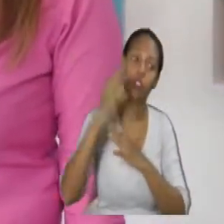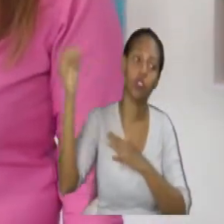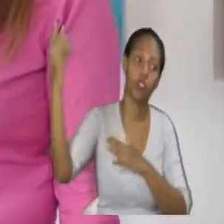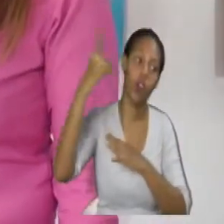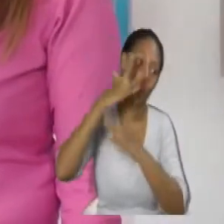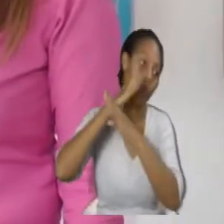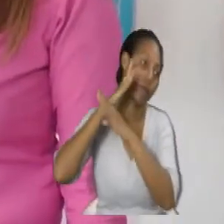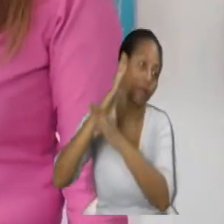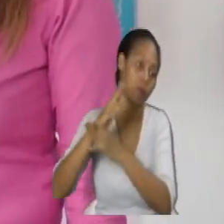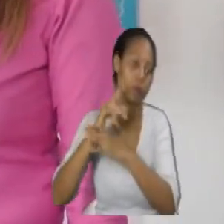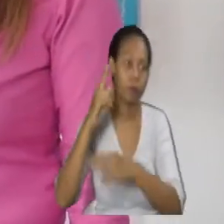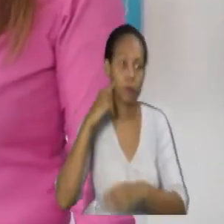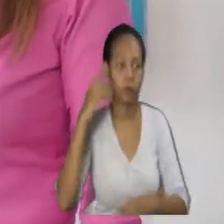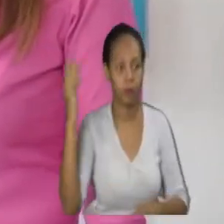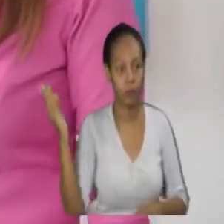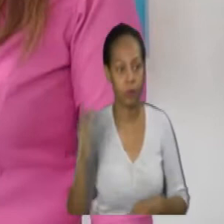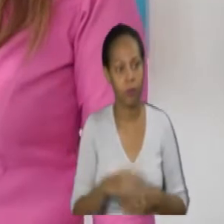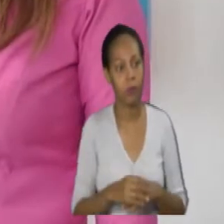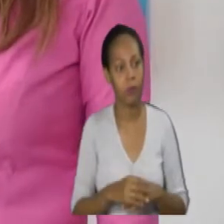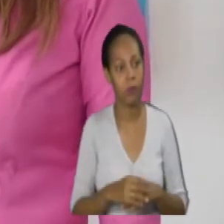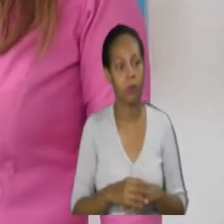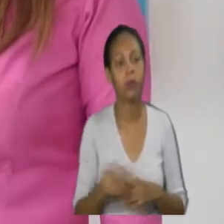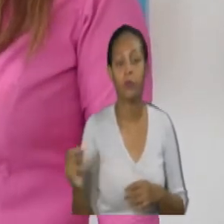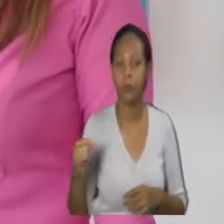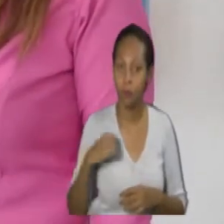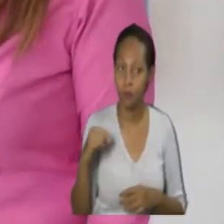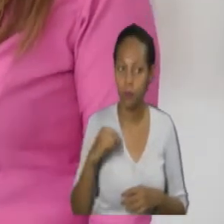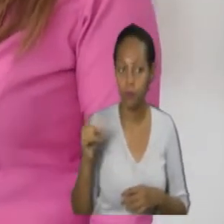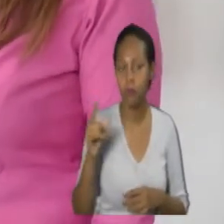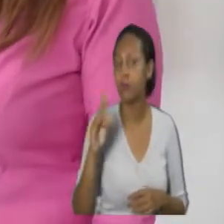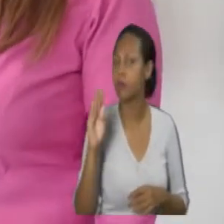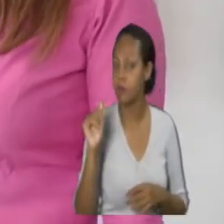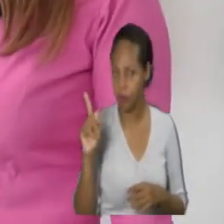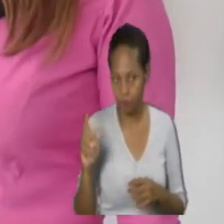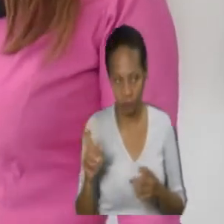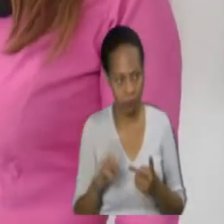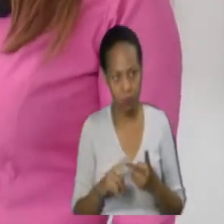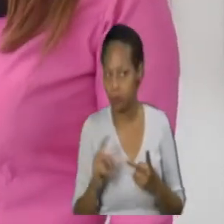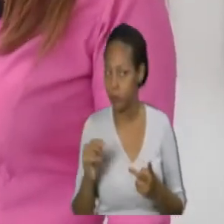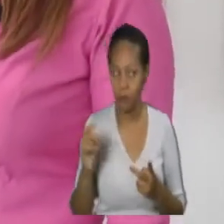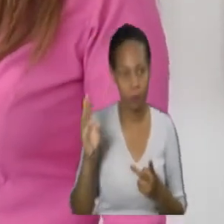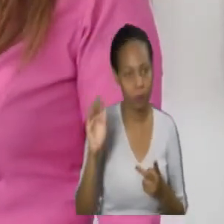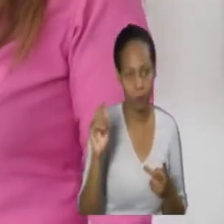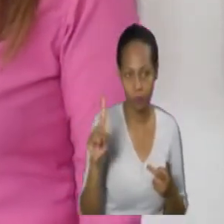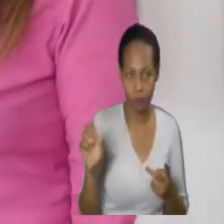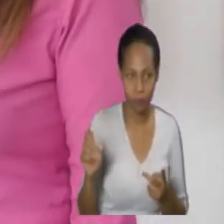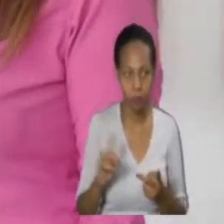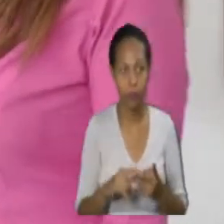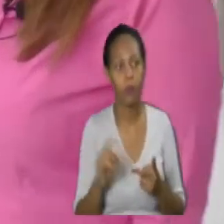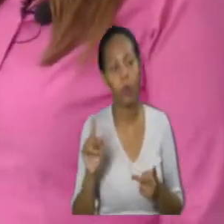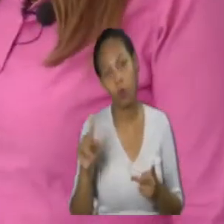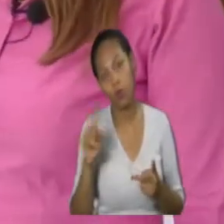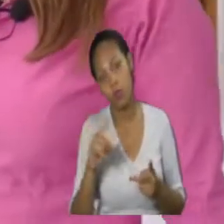Tenemos bloqueadores solares con base, sin base, pantalla 100 1A,